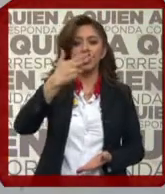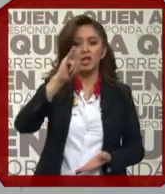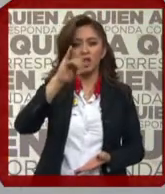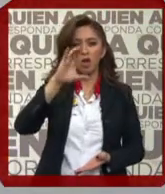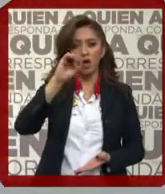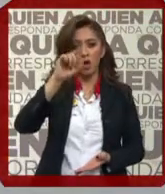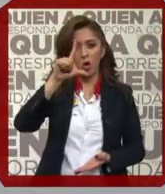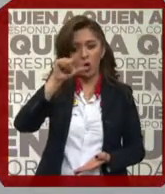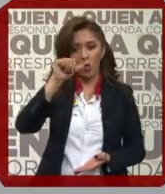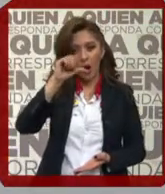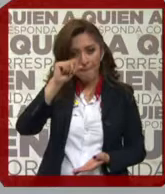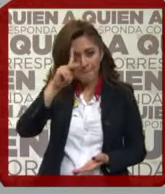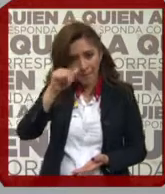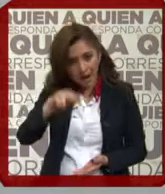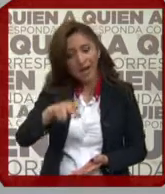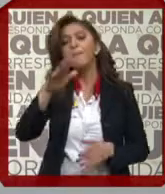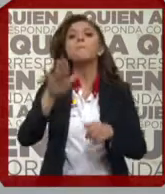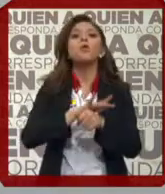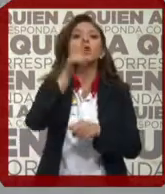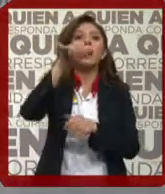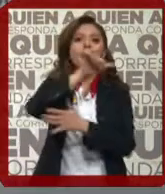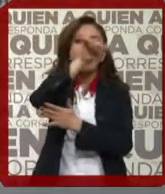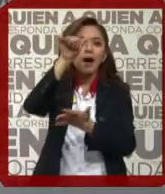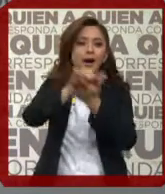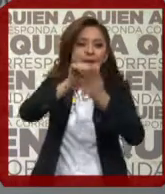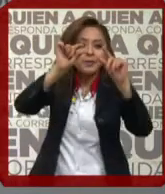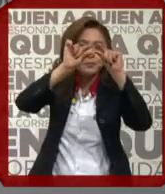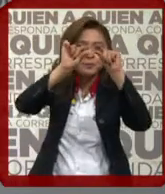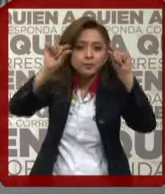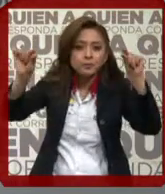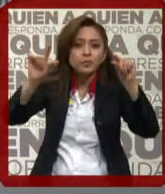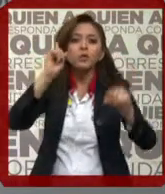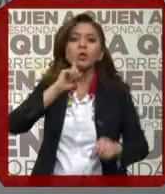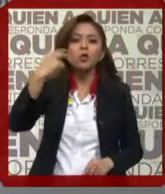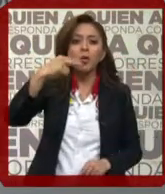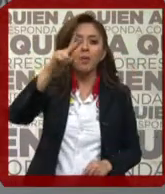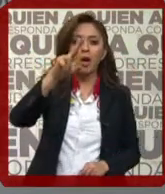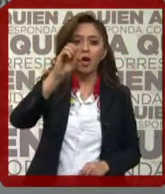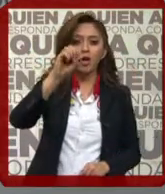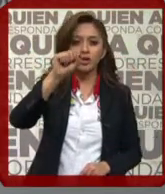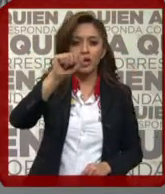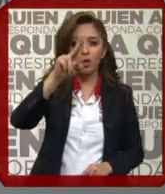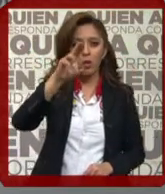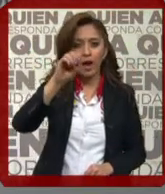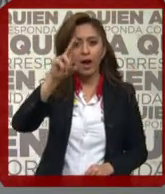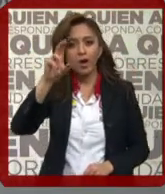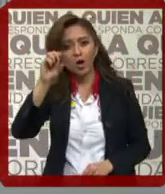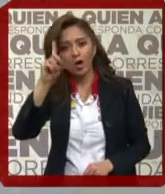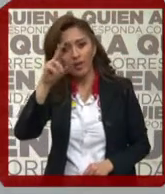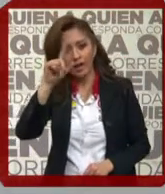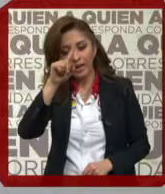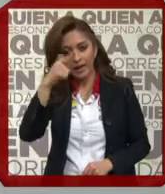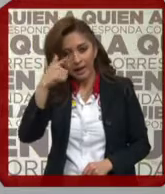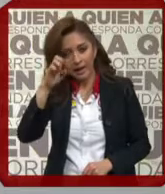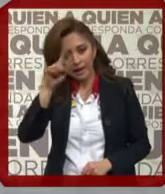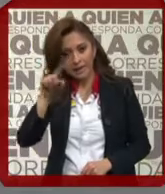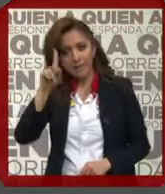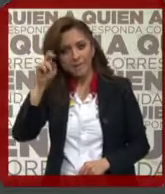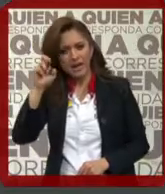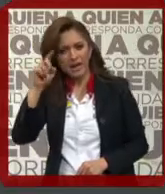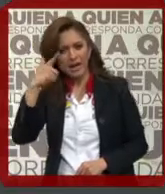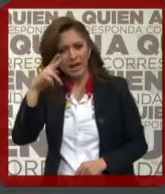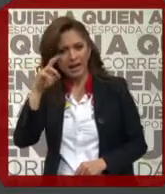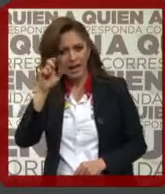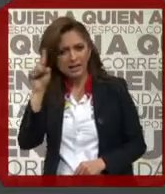En el apéndice de la solicitud de matrimonio, mire usted, la señora Rosaura Rodríguez Pérez aparece como madre de Gabriela,